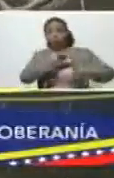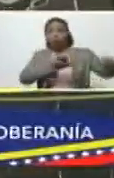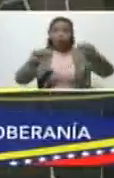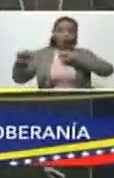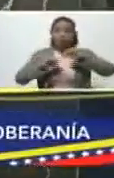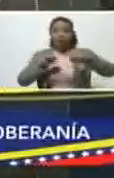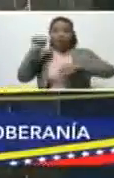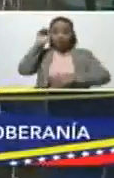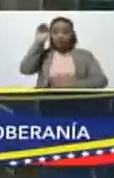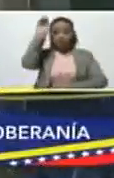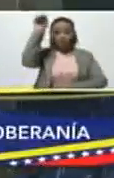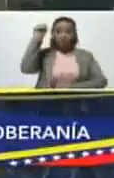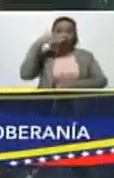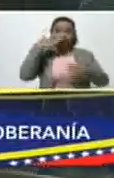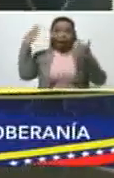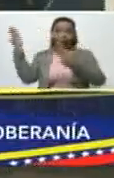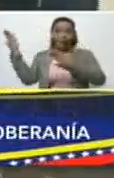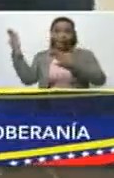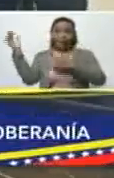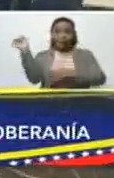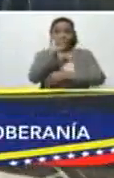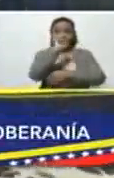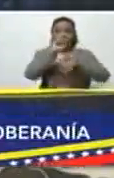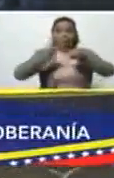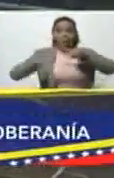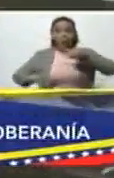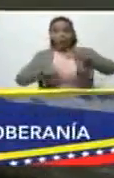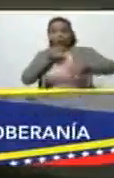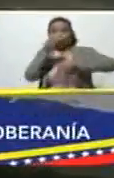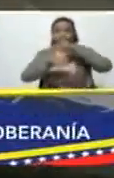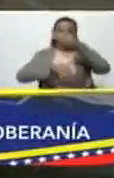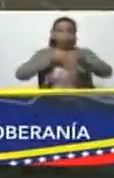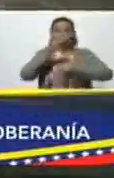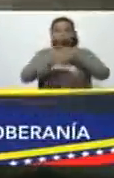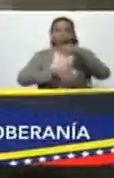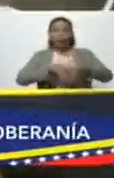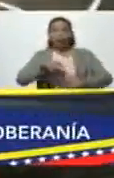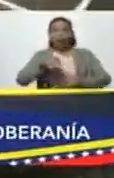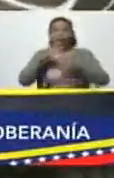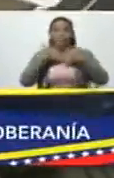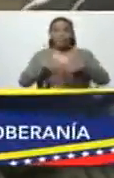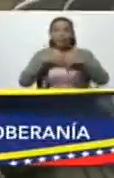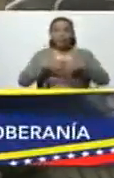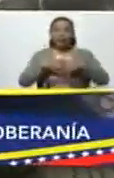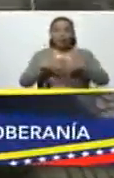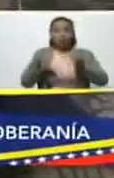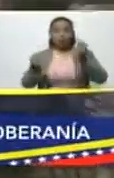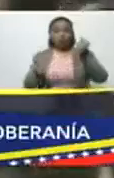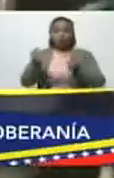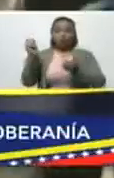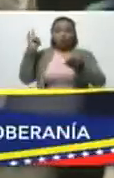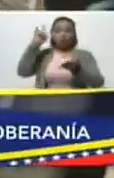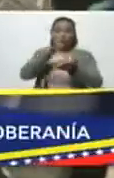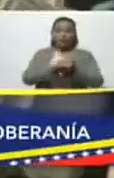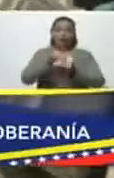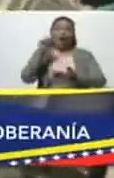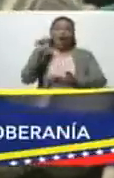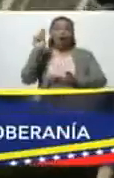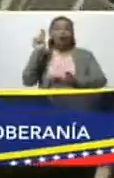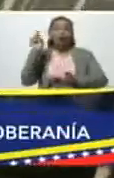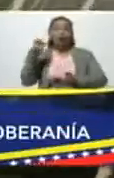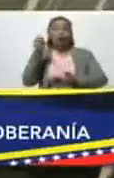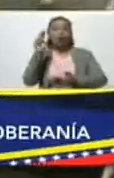el futuro, este carro eléctrico, le da la explicación el empresario y piloto Augusto Pradelli,